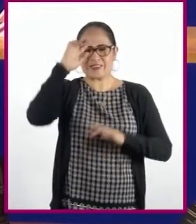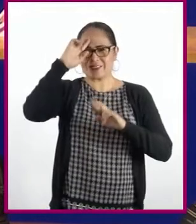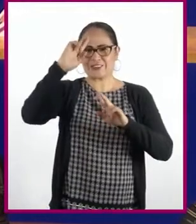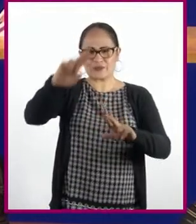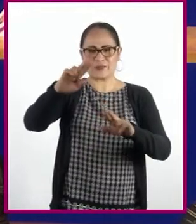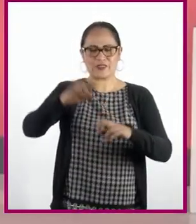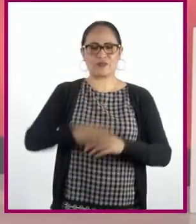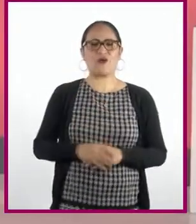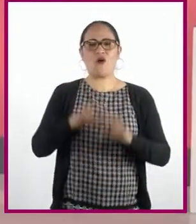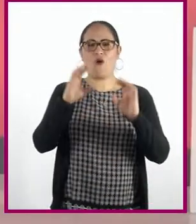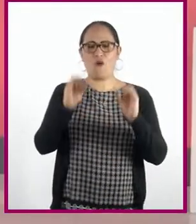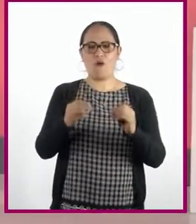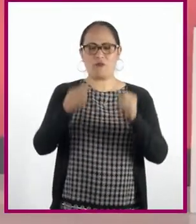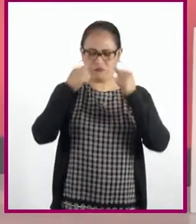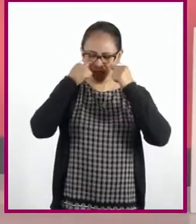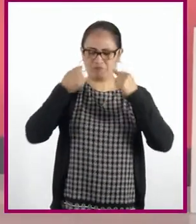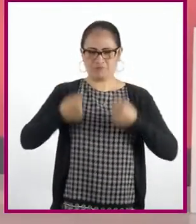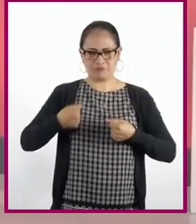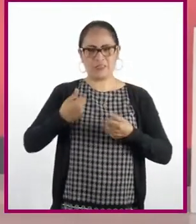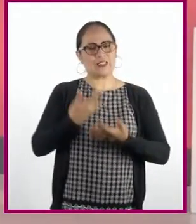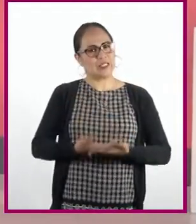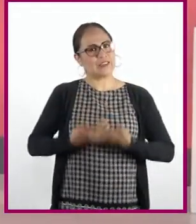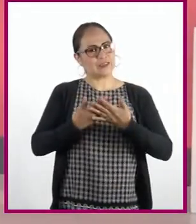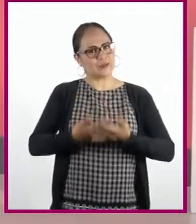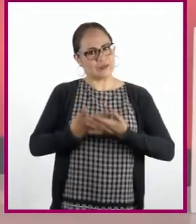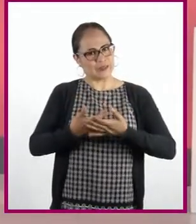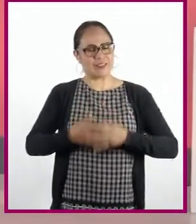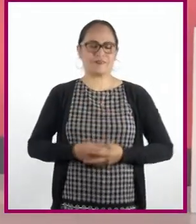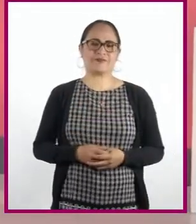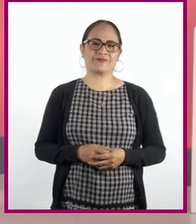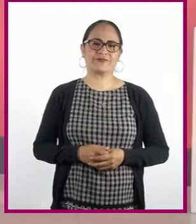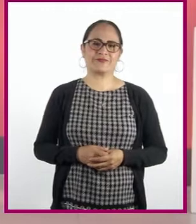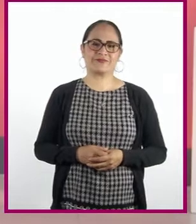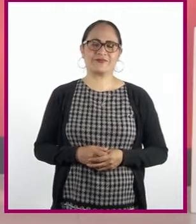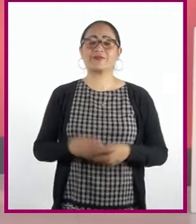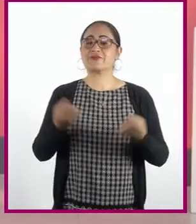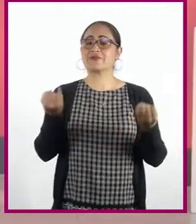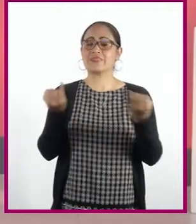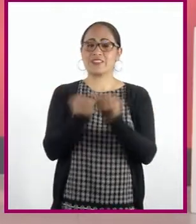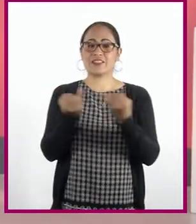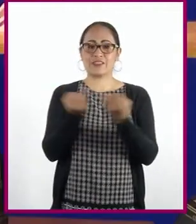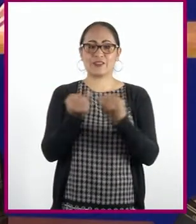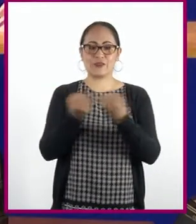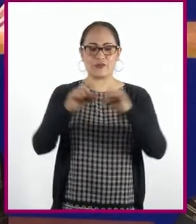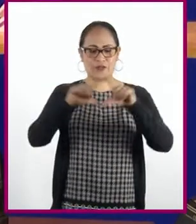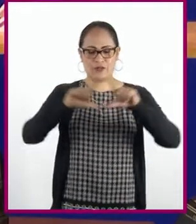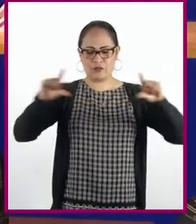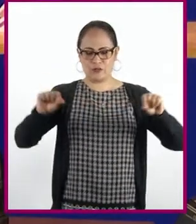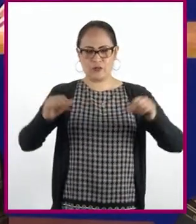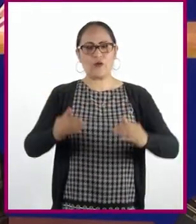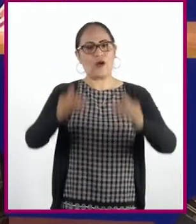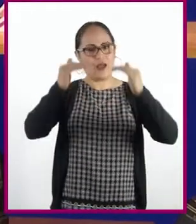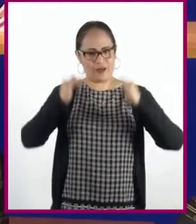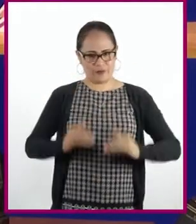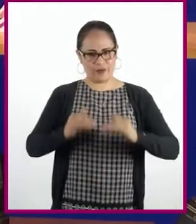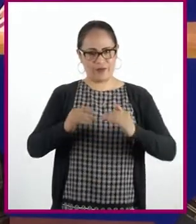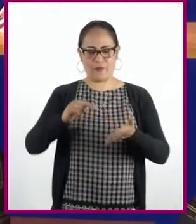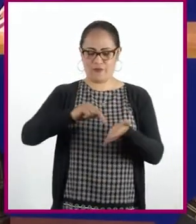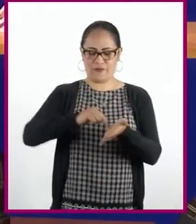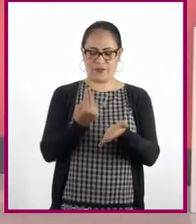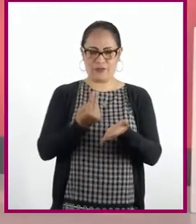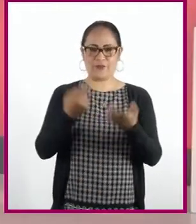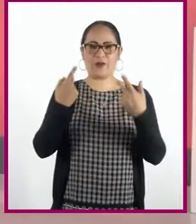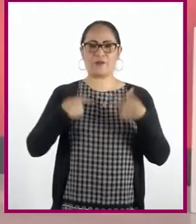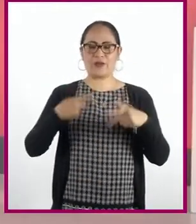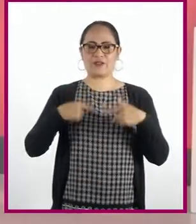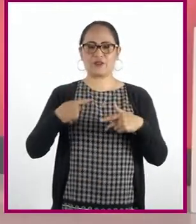o quedo de usted, entre otras varias, y también suele incluirse en un párrafo distinto. La firma del